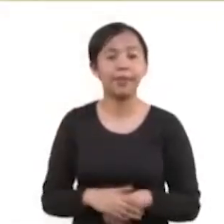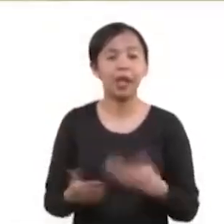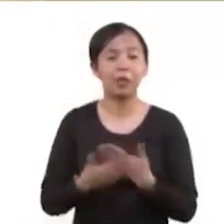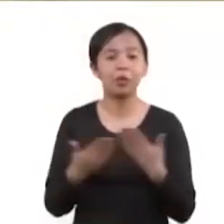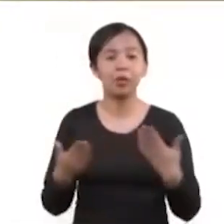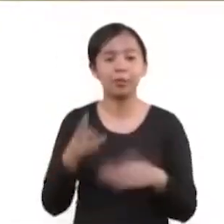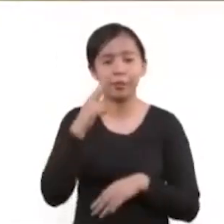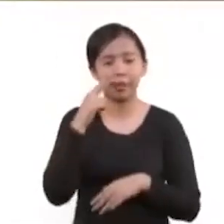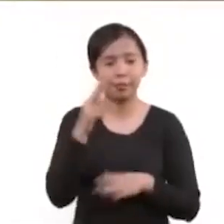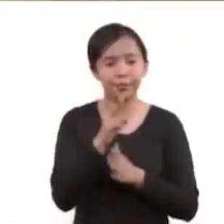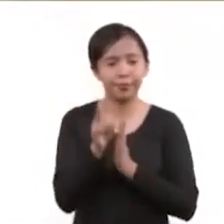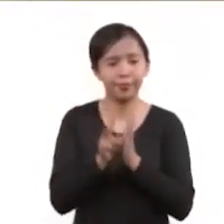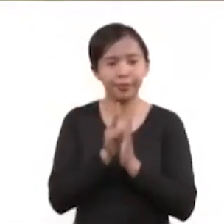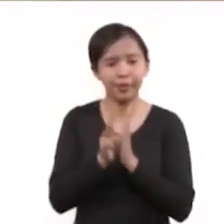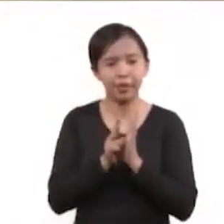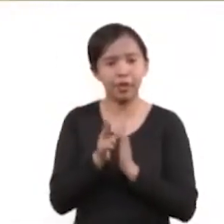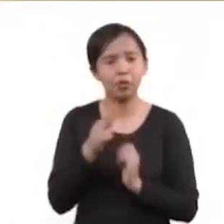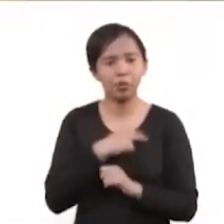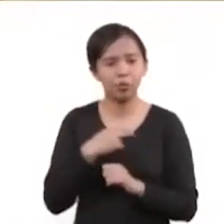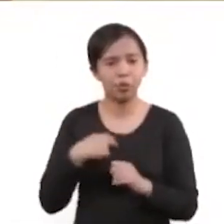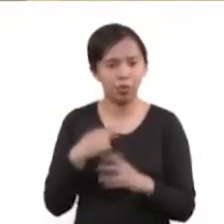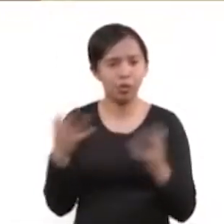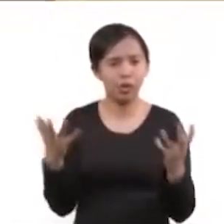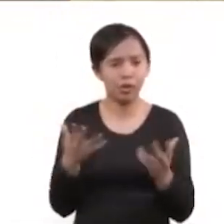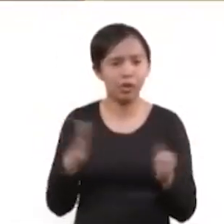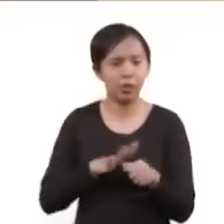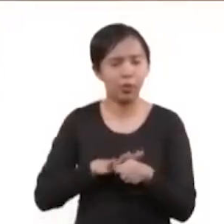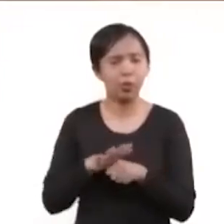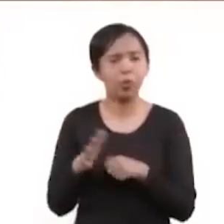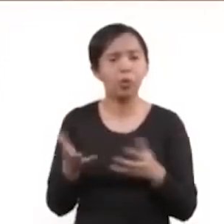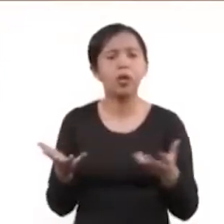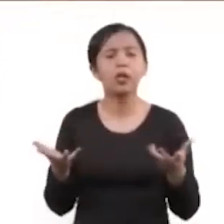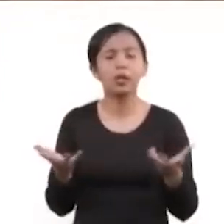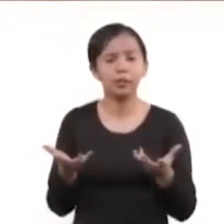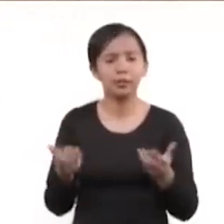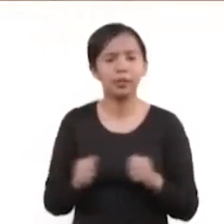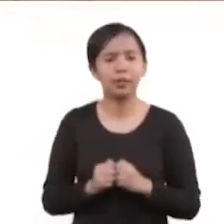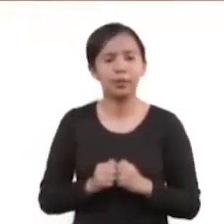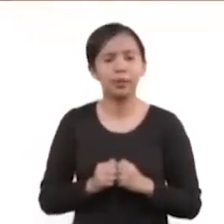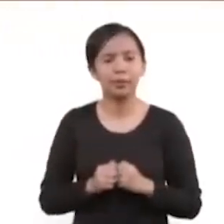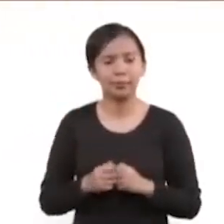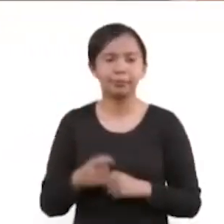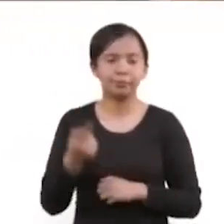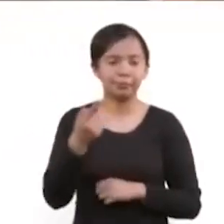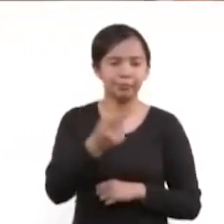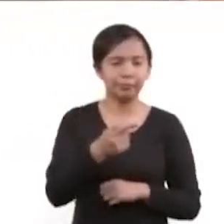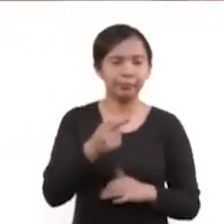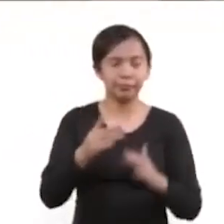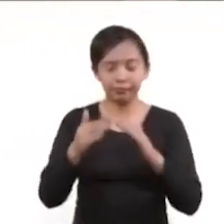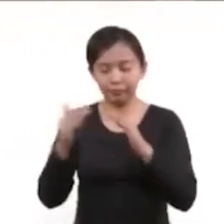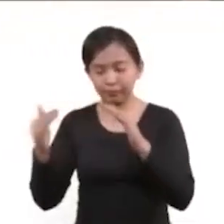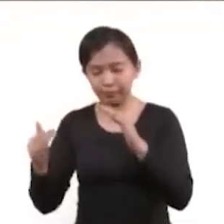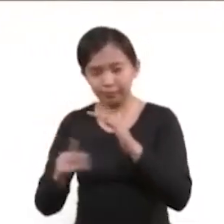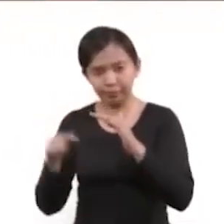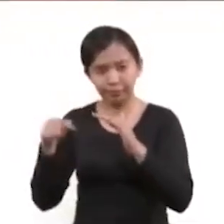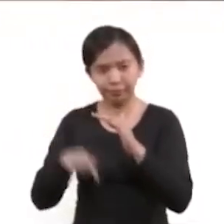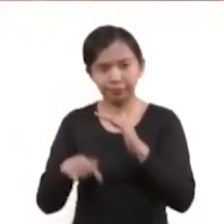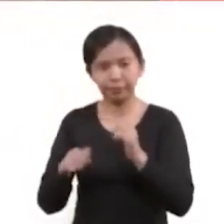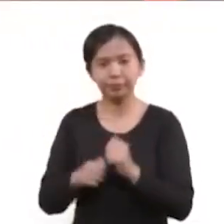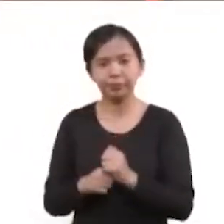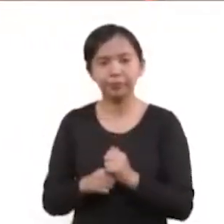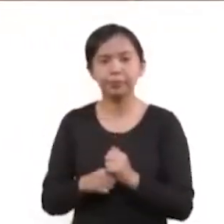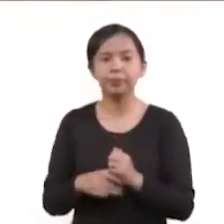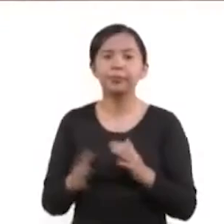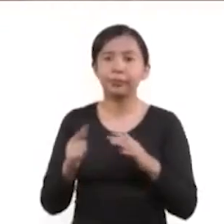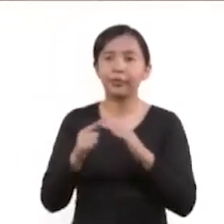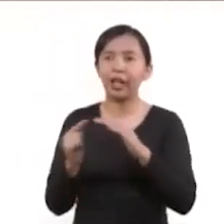de lo que, de todas estas labores, todo esto, pues sí, a nivel subterráneo, mientras siguen las